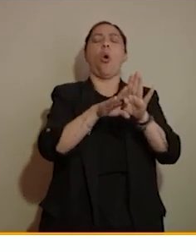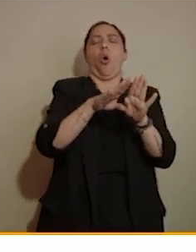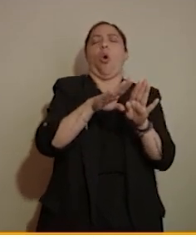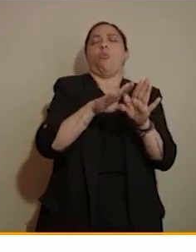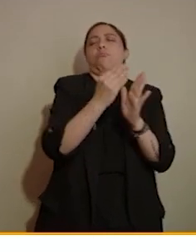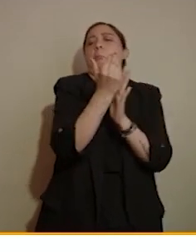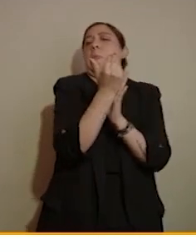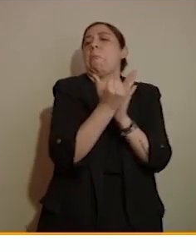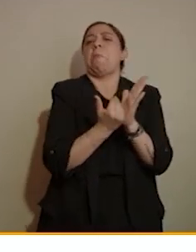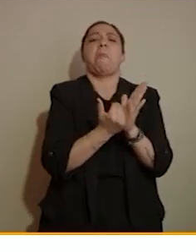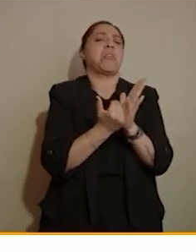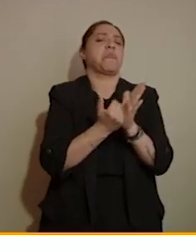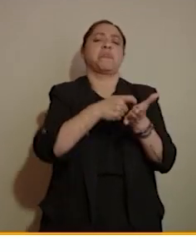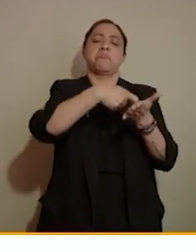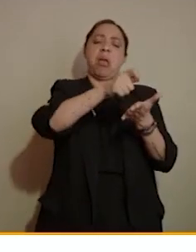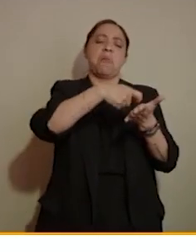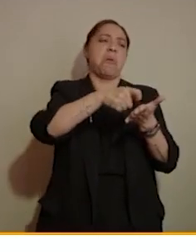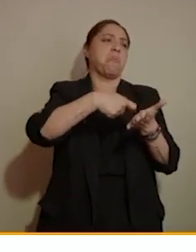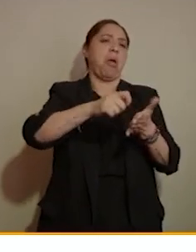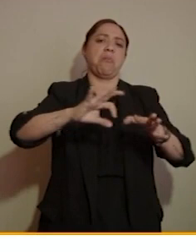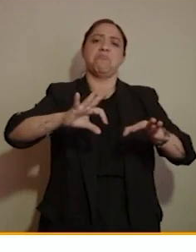bajo, o sea, está muy mal calificado.